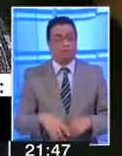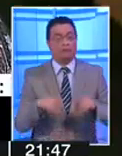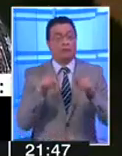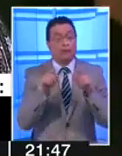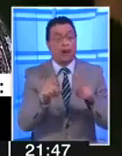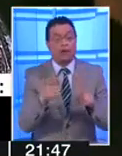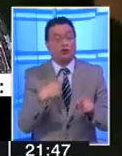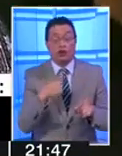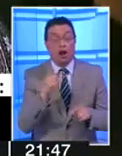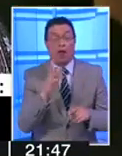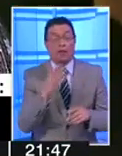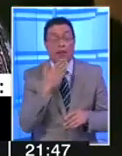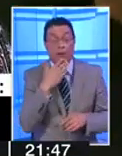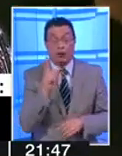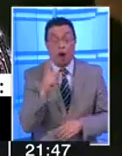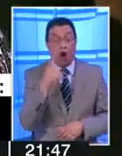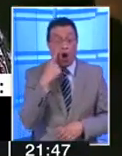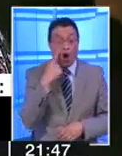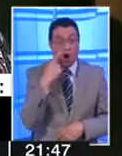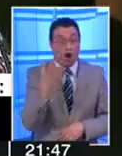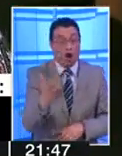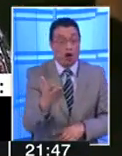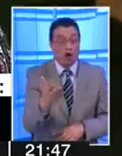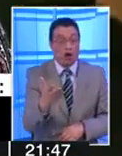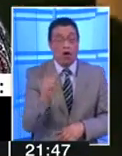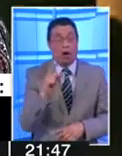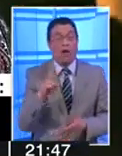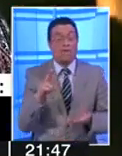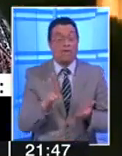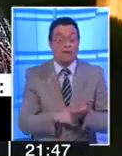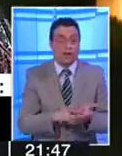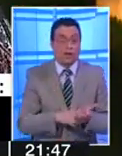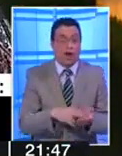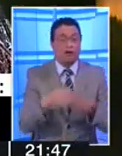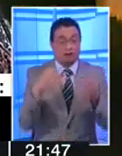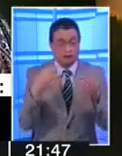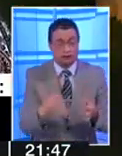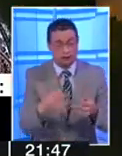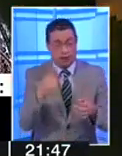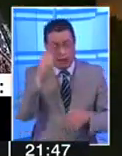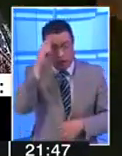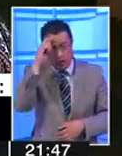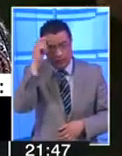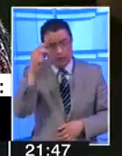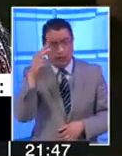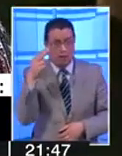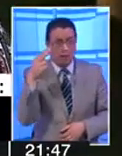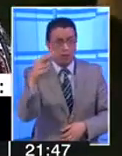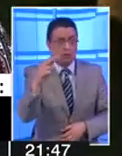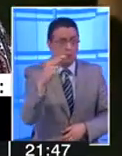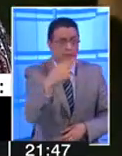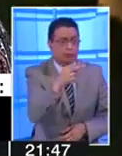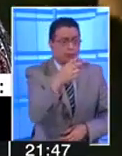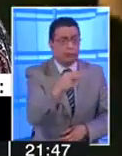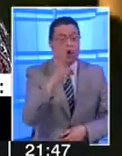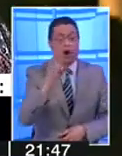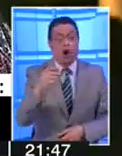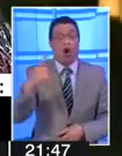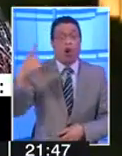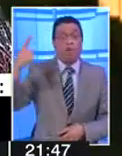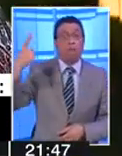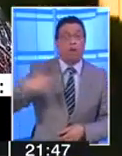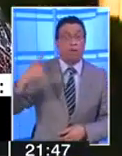Tampoco conozco si en realidad fue iniciativa propia o recibieron